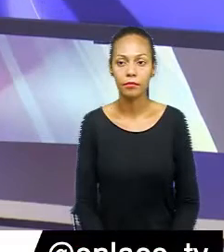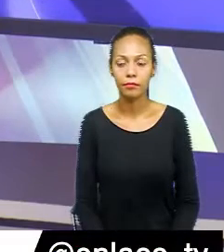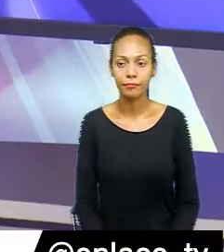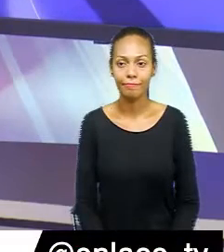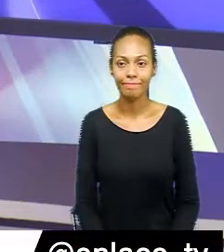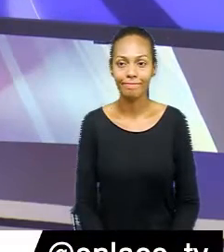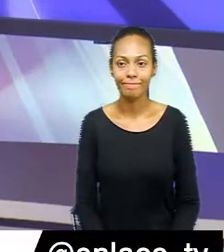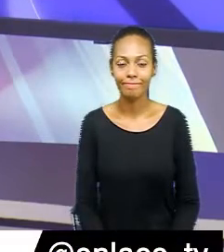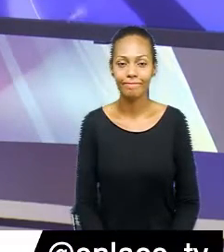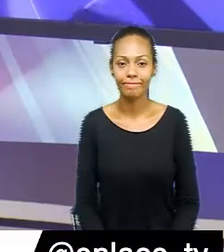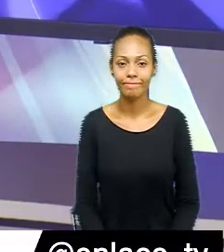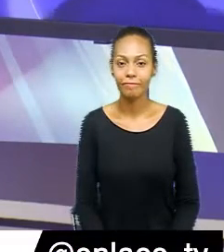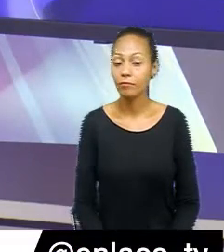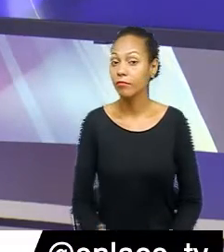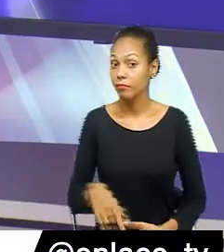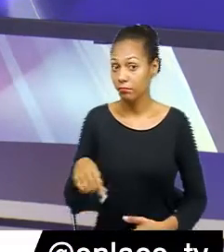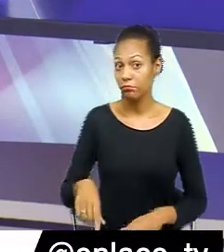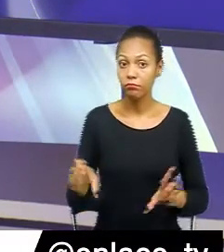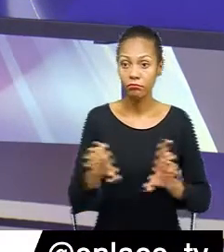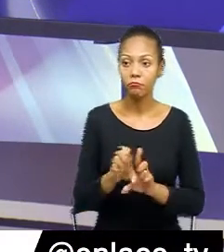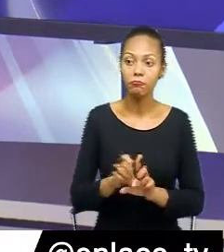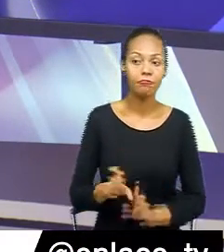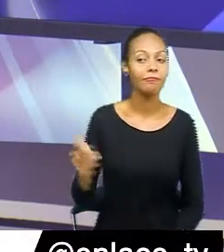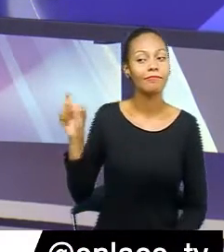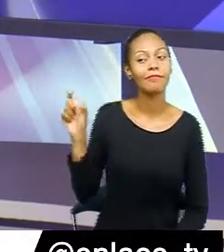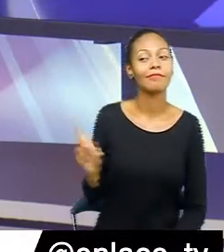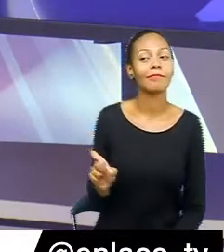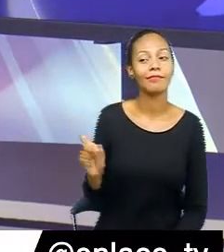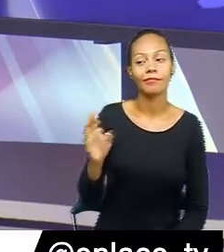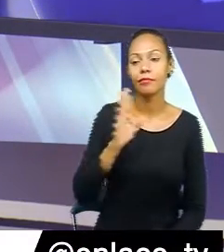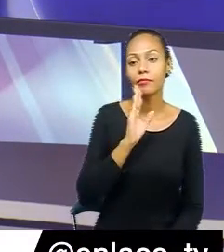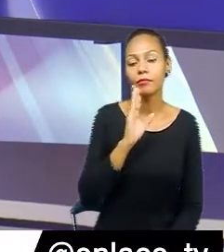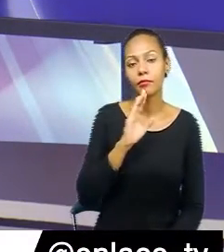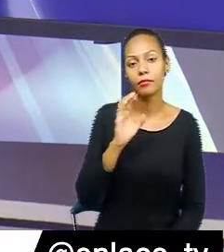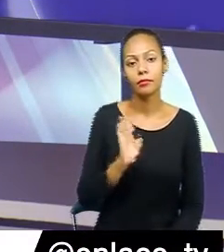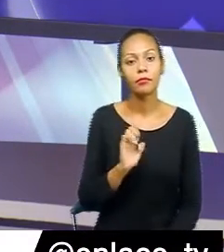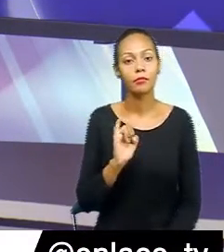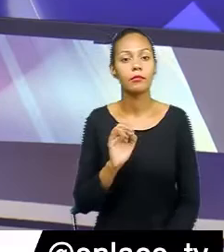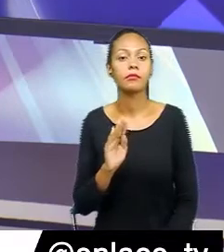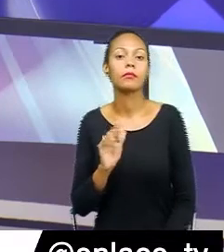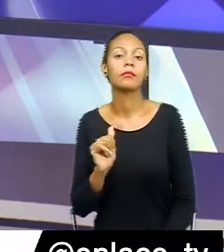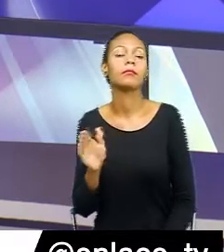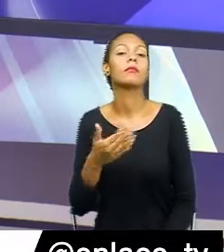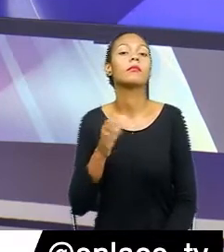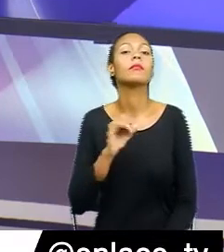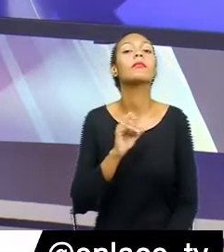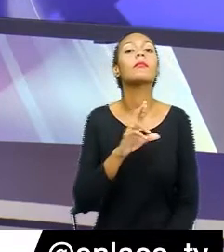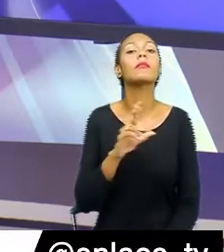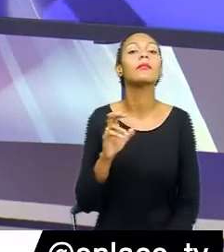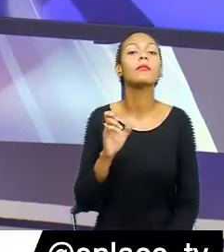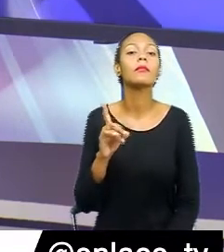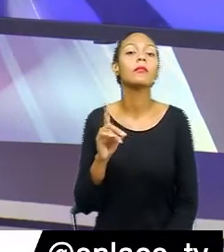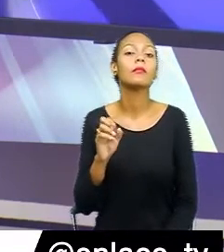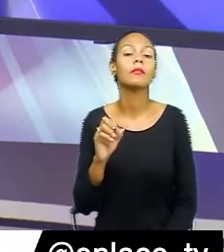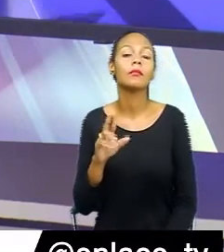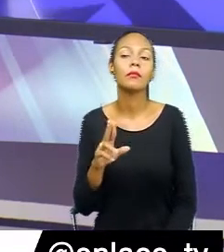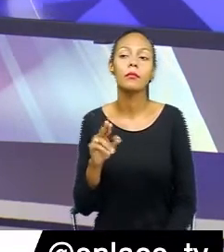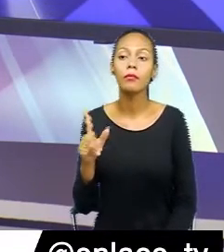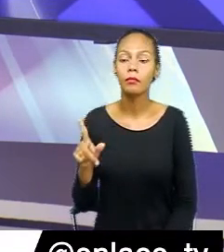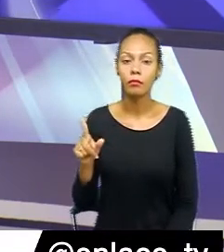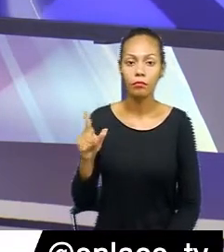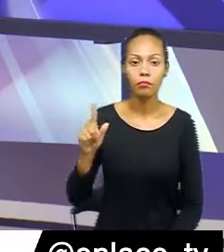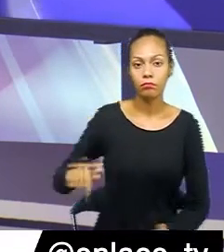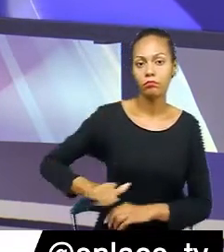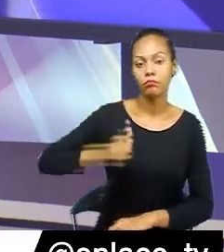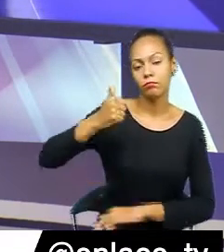Y en el set de Enlace Noticias se encuentra a esta hora con nosotros Eibar Corredor. Él es el presidente de Junta de Acción Comunal del barrio Brisas de San Martín,